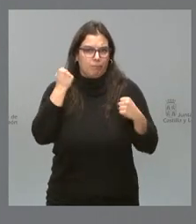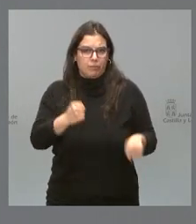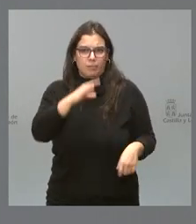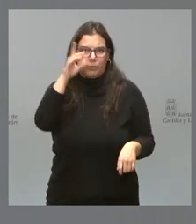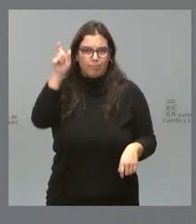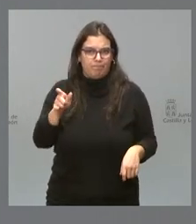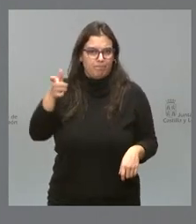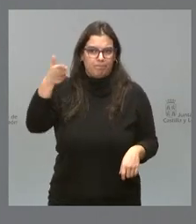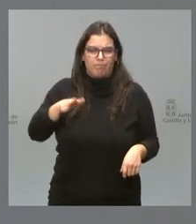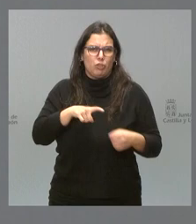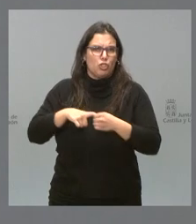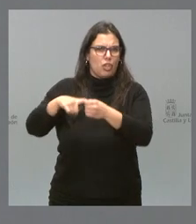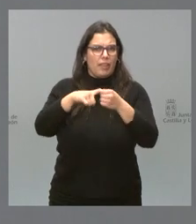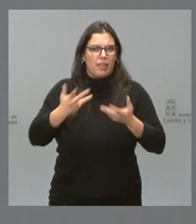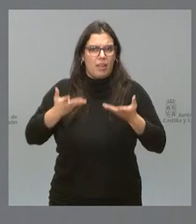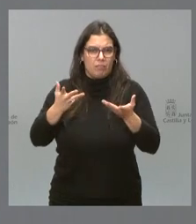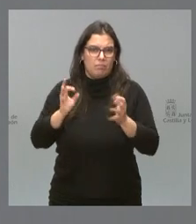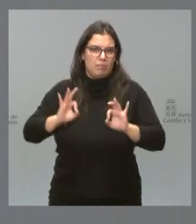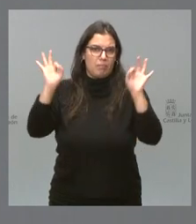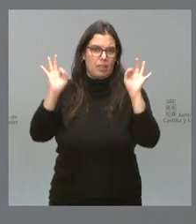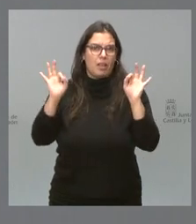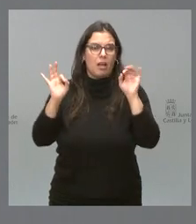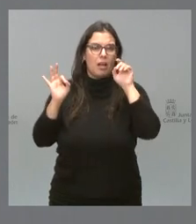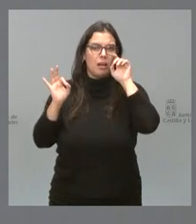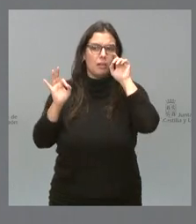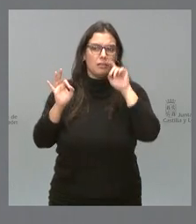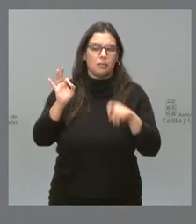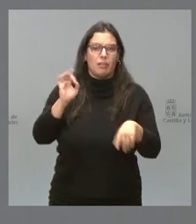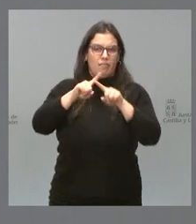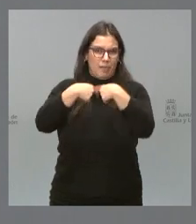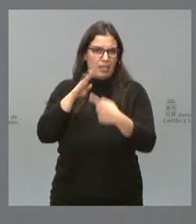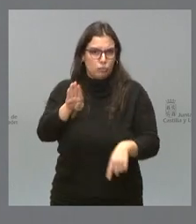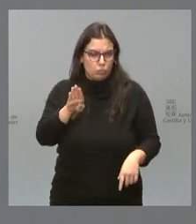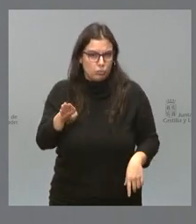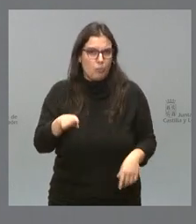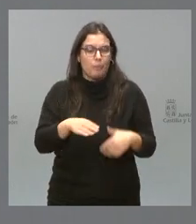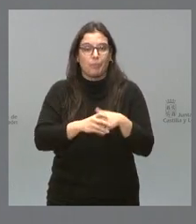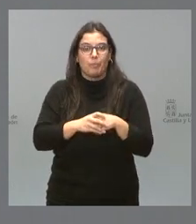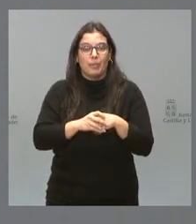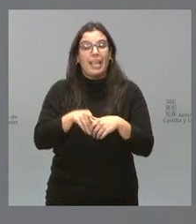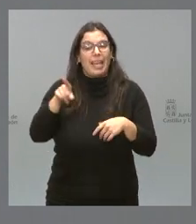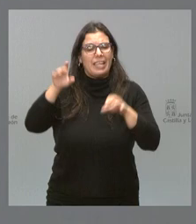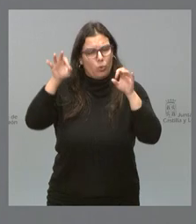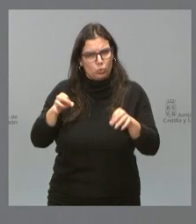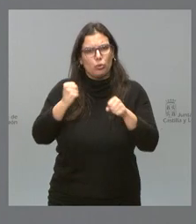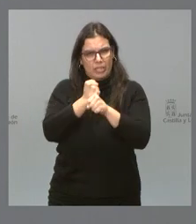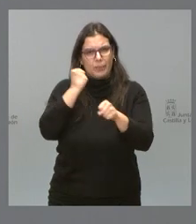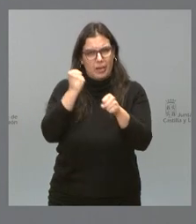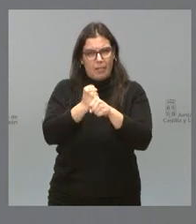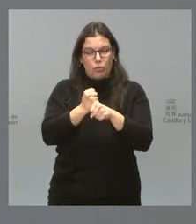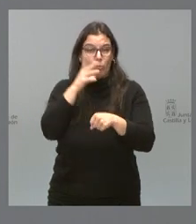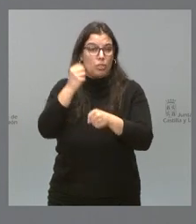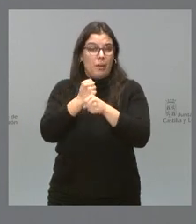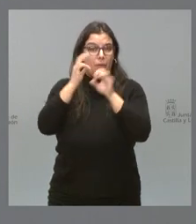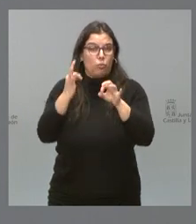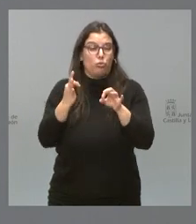no le damos Especialmente con la víctima de la gente medioambiental estaba en el ejercicio de sus funciones porque estaba en turno de tarde